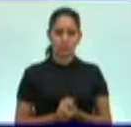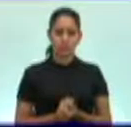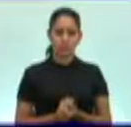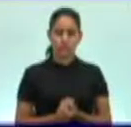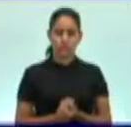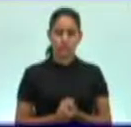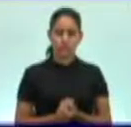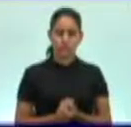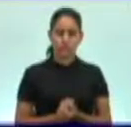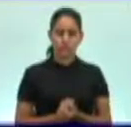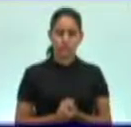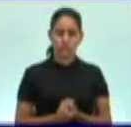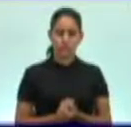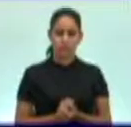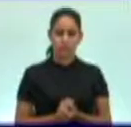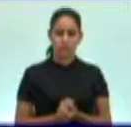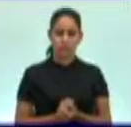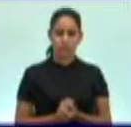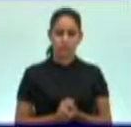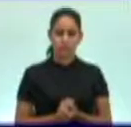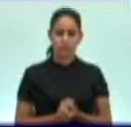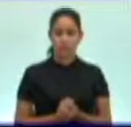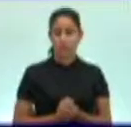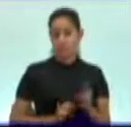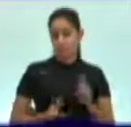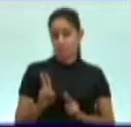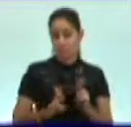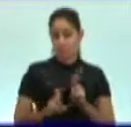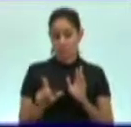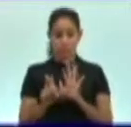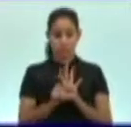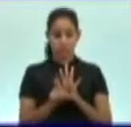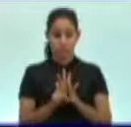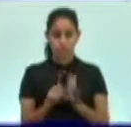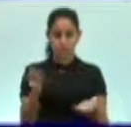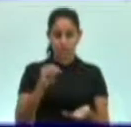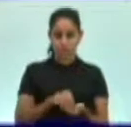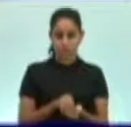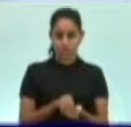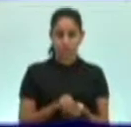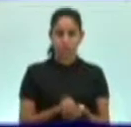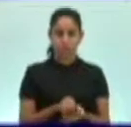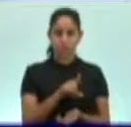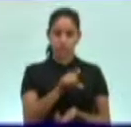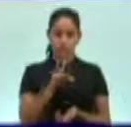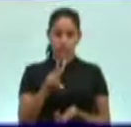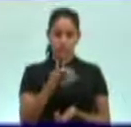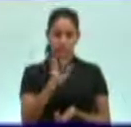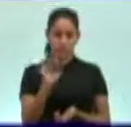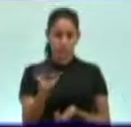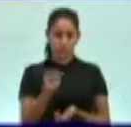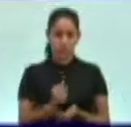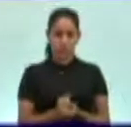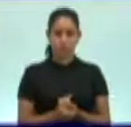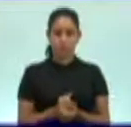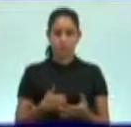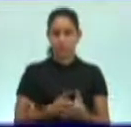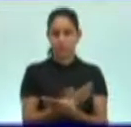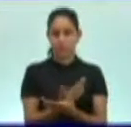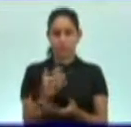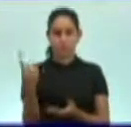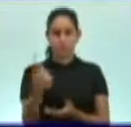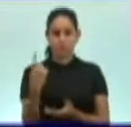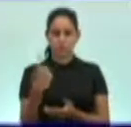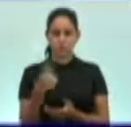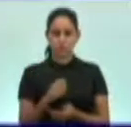De acuerdo a lo dispuesto en la ley número 128 de los símbolos nacionales,